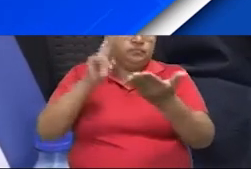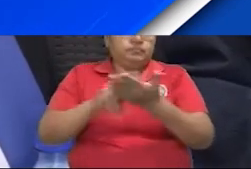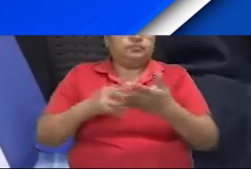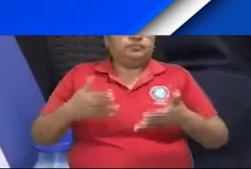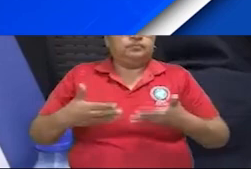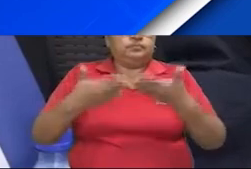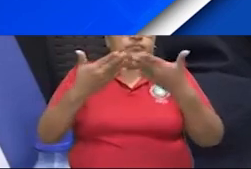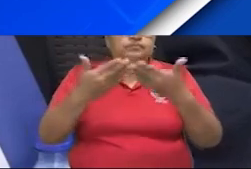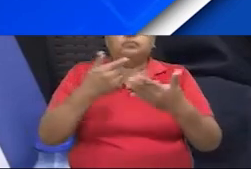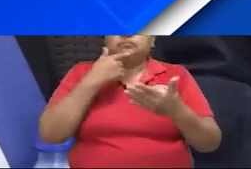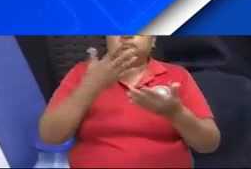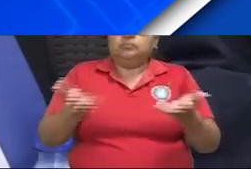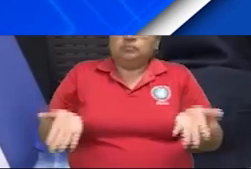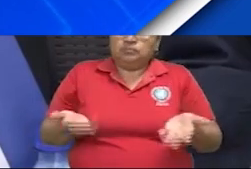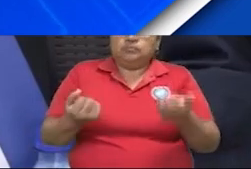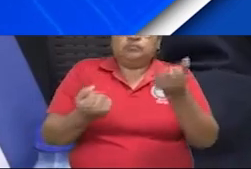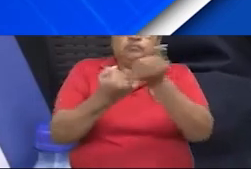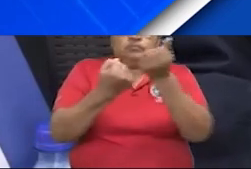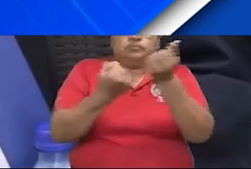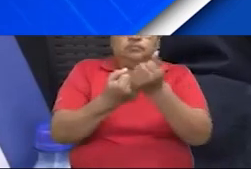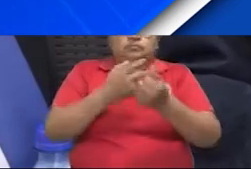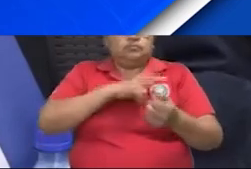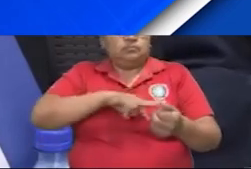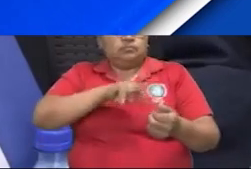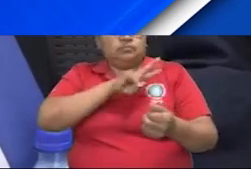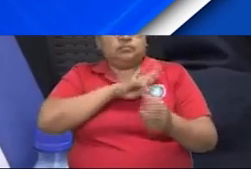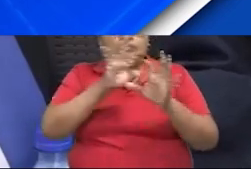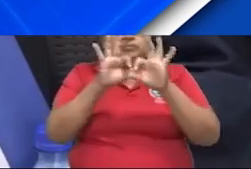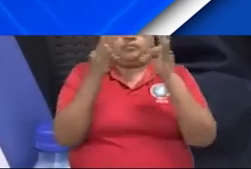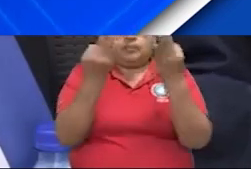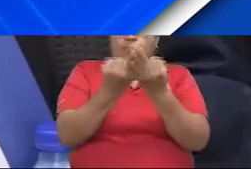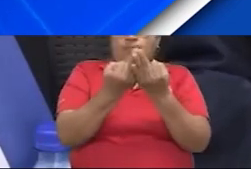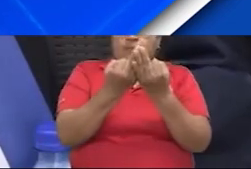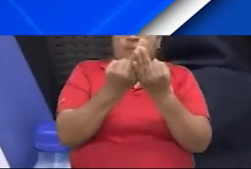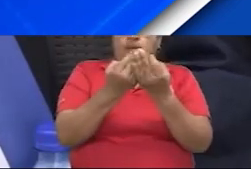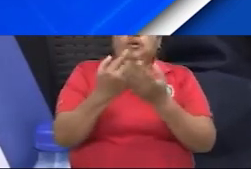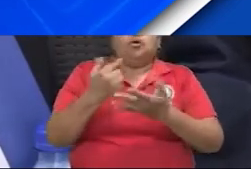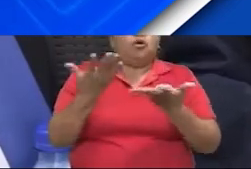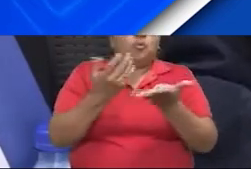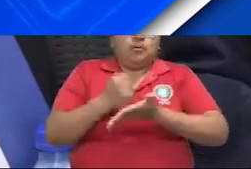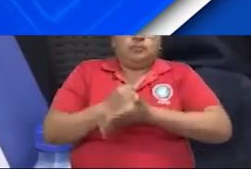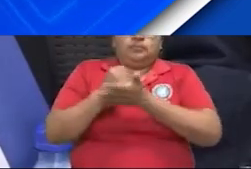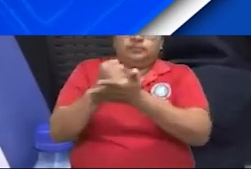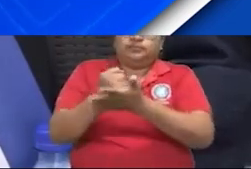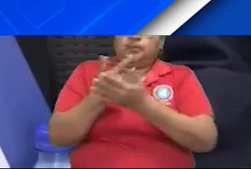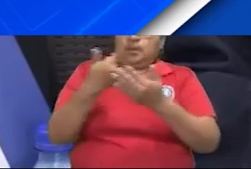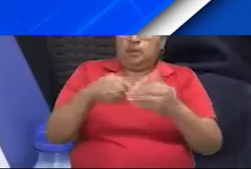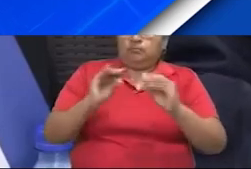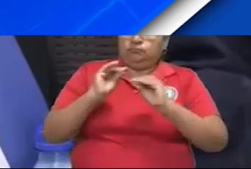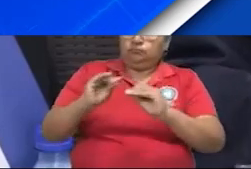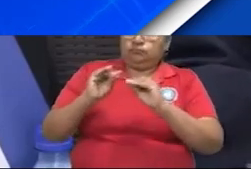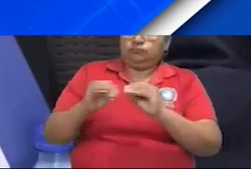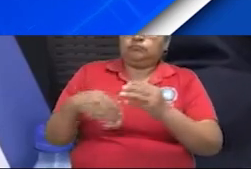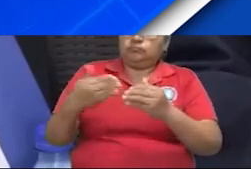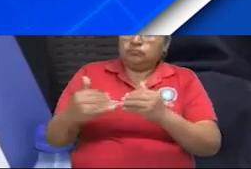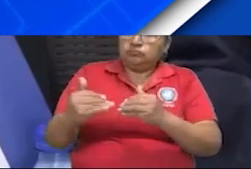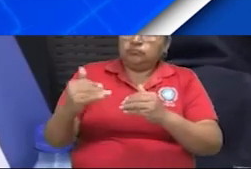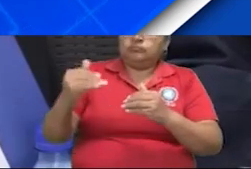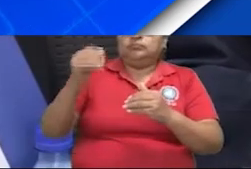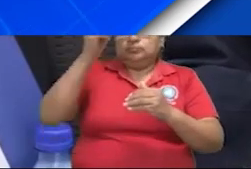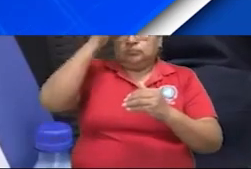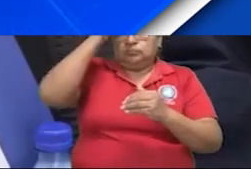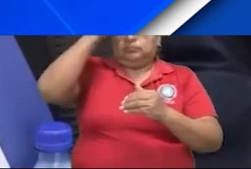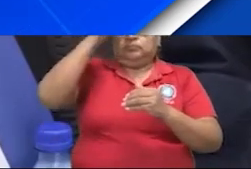que propician el reforzamiento de los valores de la familia, contribuyendo a la educación y formación de